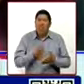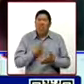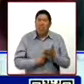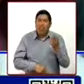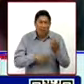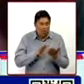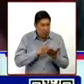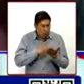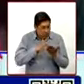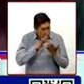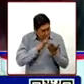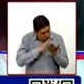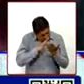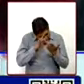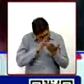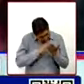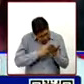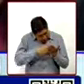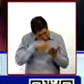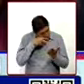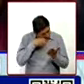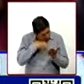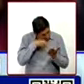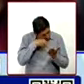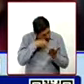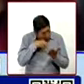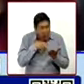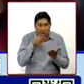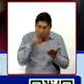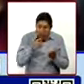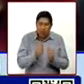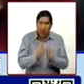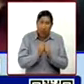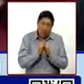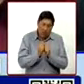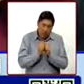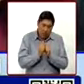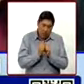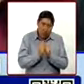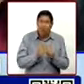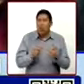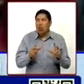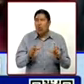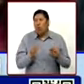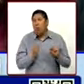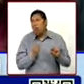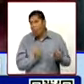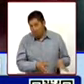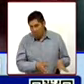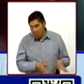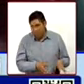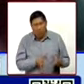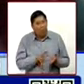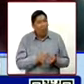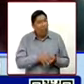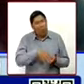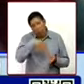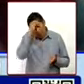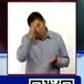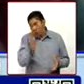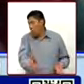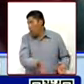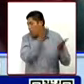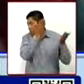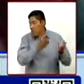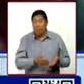los diferentes medios y también a prevenir de eso se trata la acompañamiento no es abandonarlos el dejar que aprendan a caminar